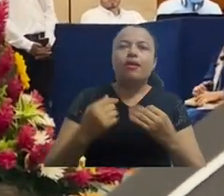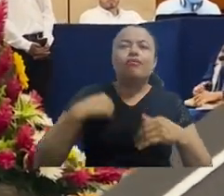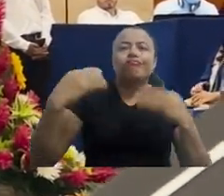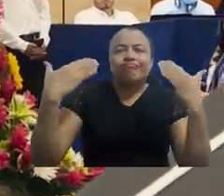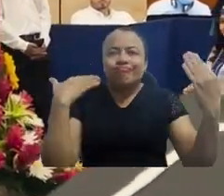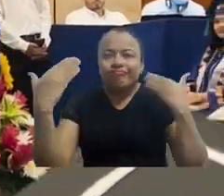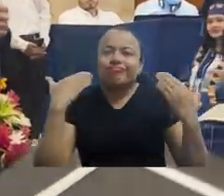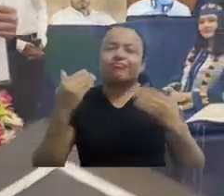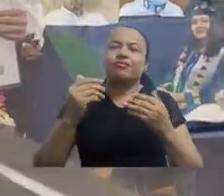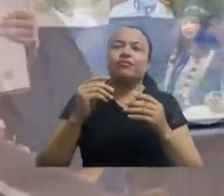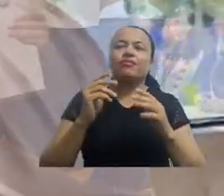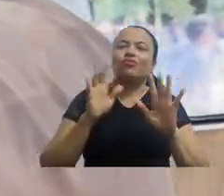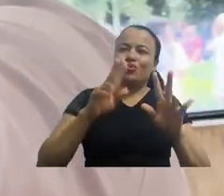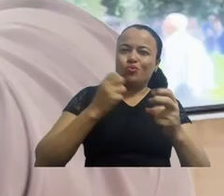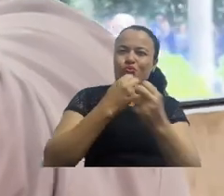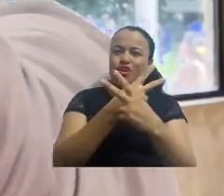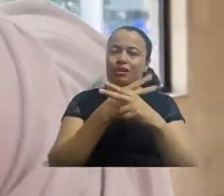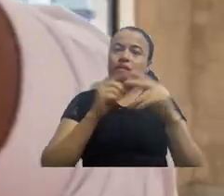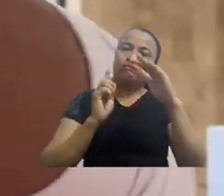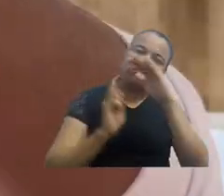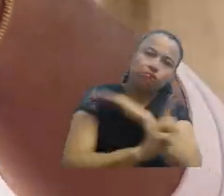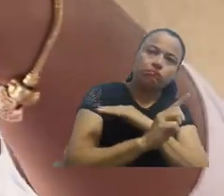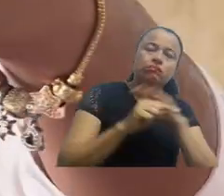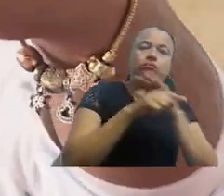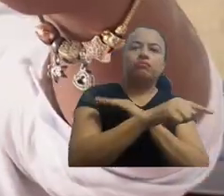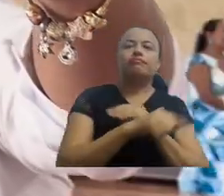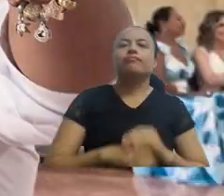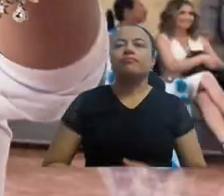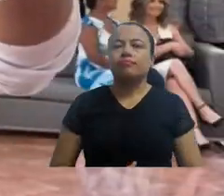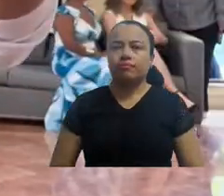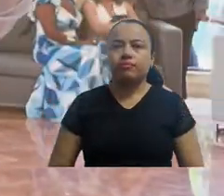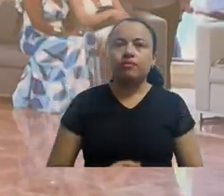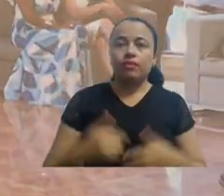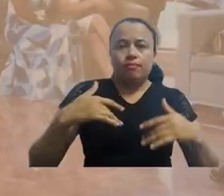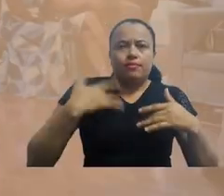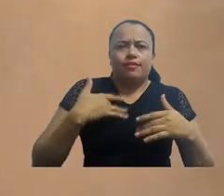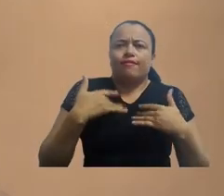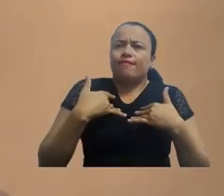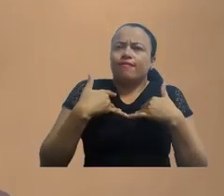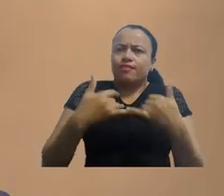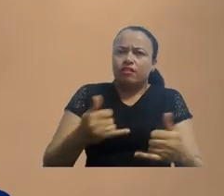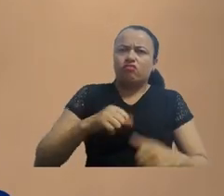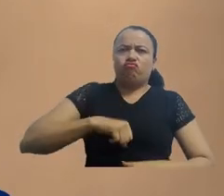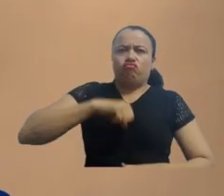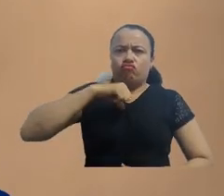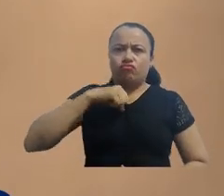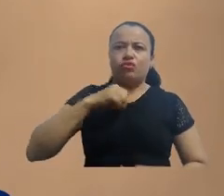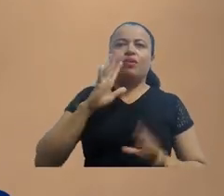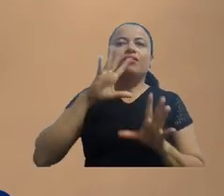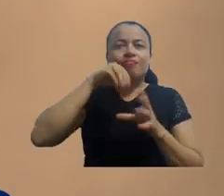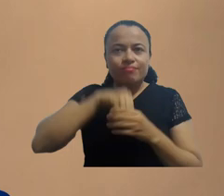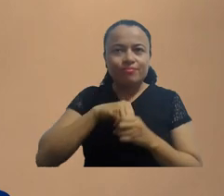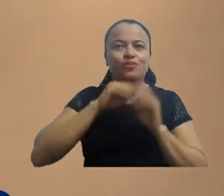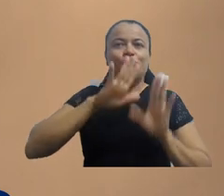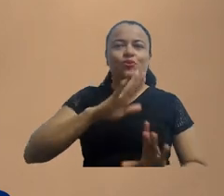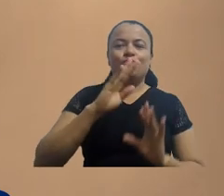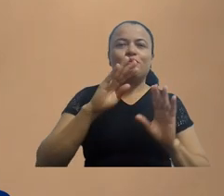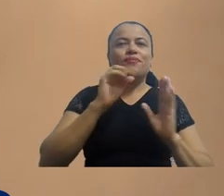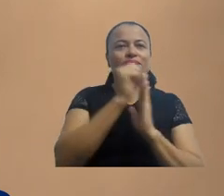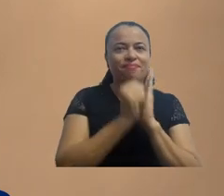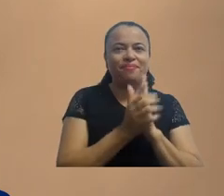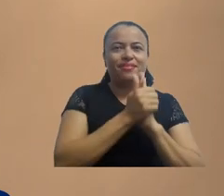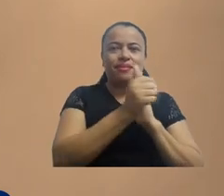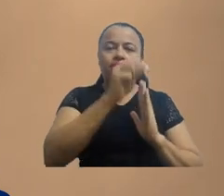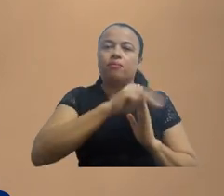familia campesina y desplazada por la violencia. Me siento muy feliz y muy orgullosa de pertenecer a